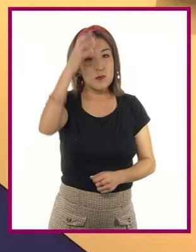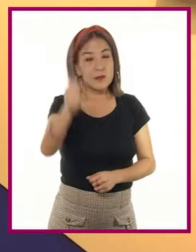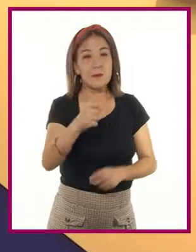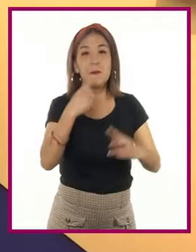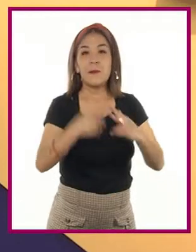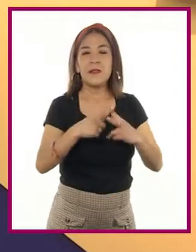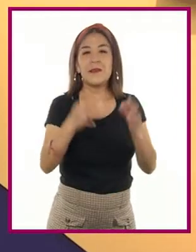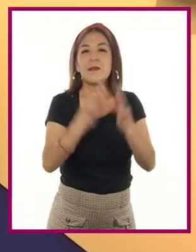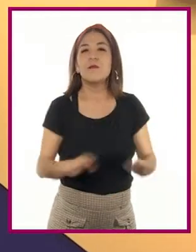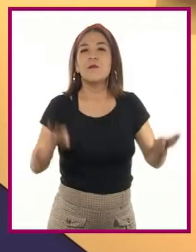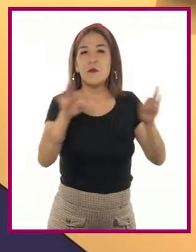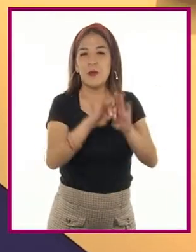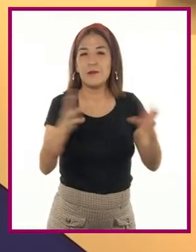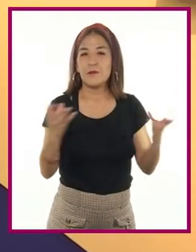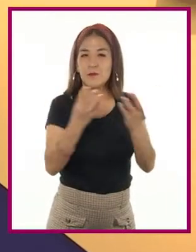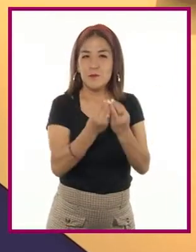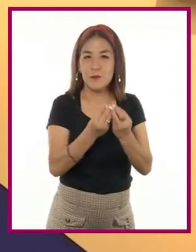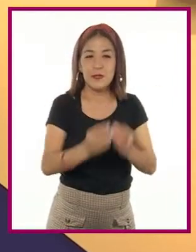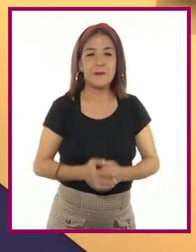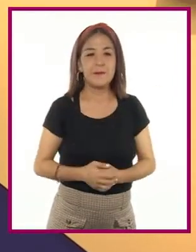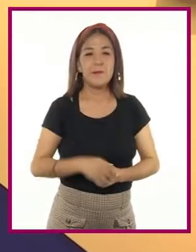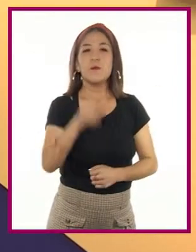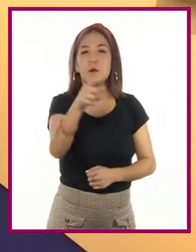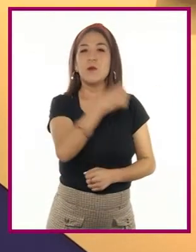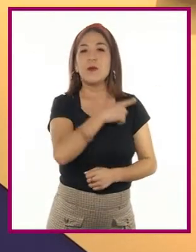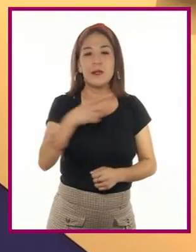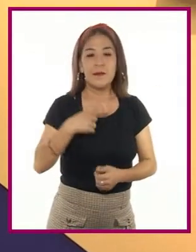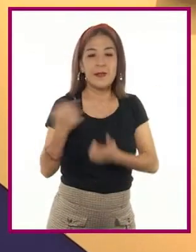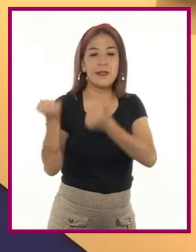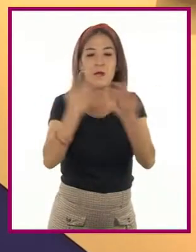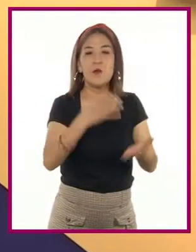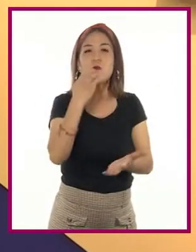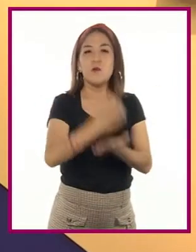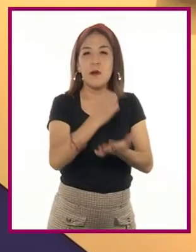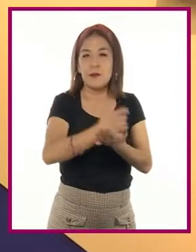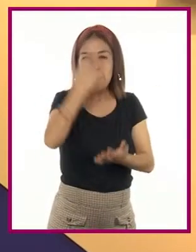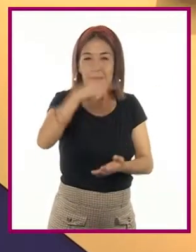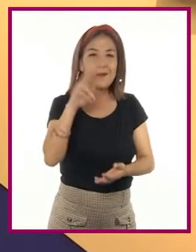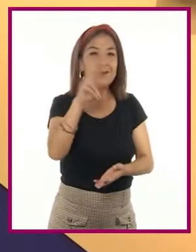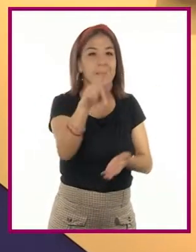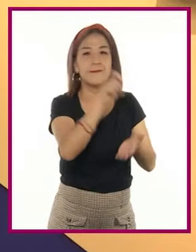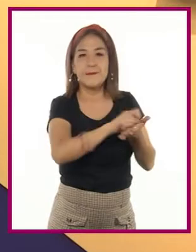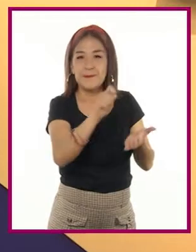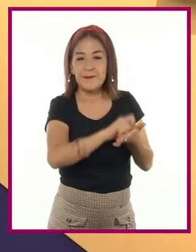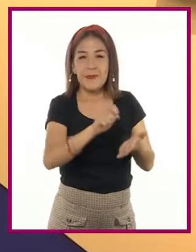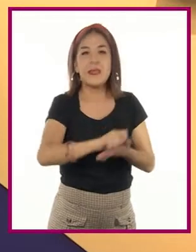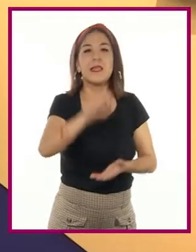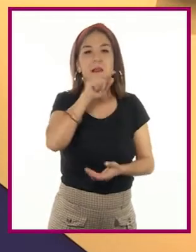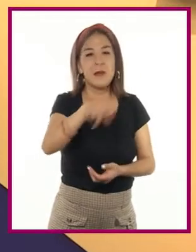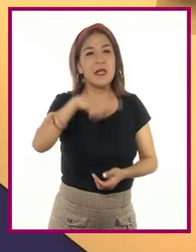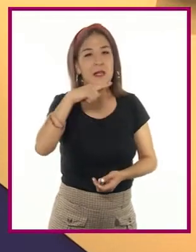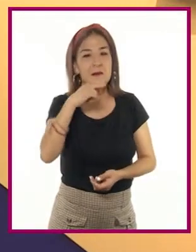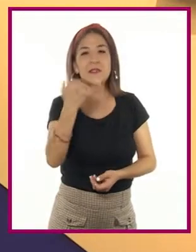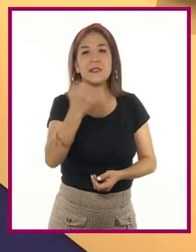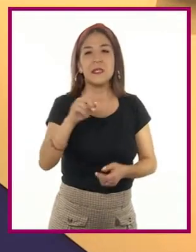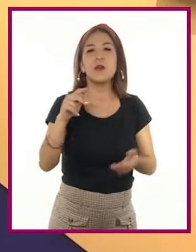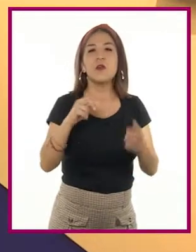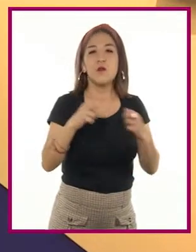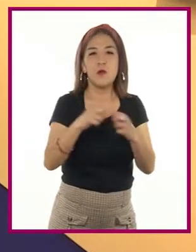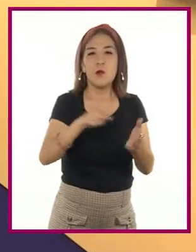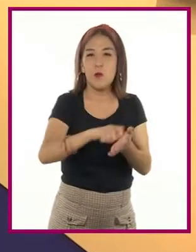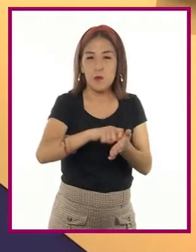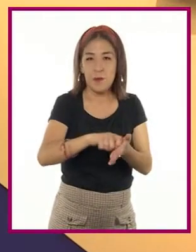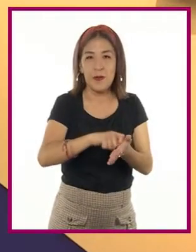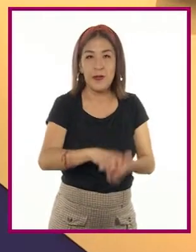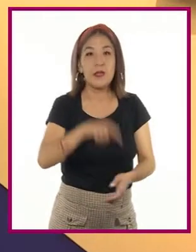les recomendamos tener a su alcance cuaderno para tomar las notas necesarias así como la prisión a goma por otra